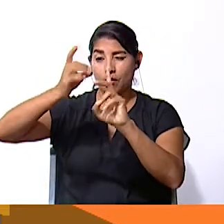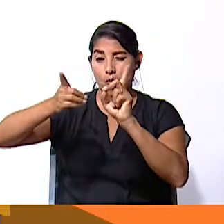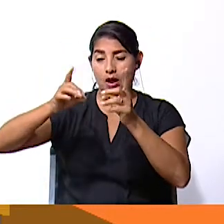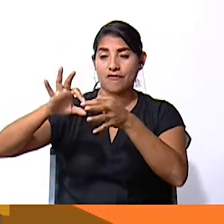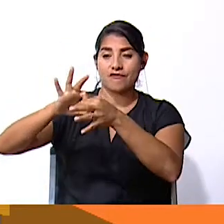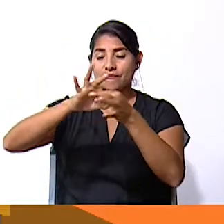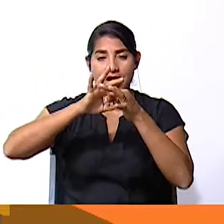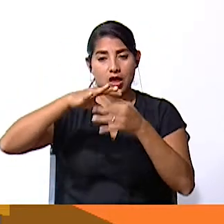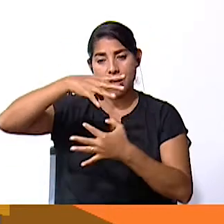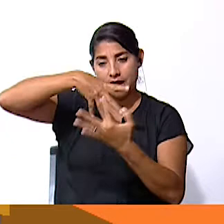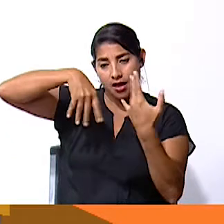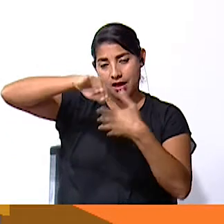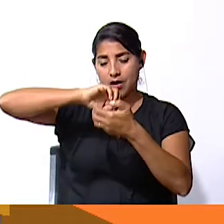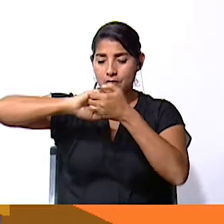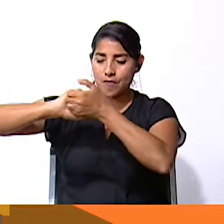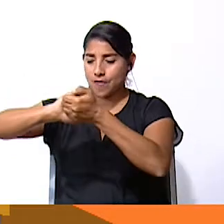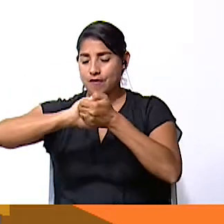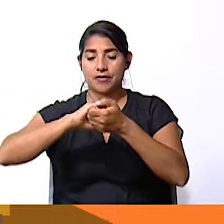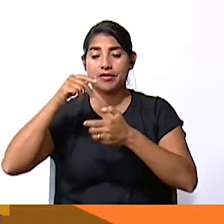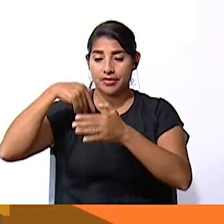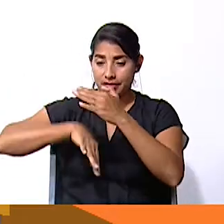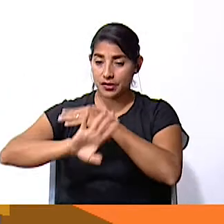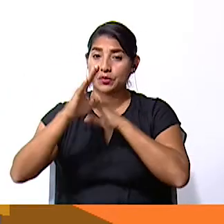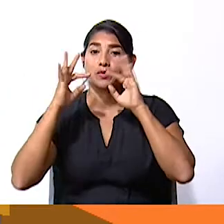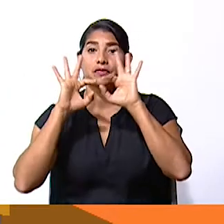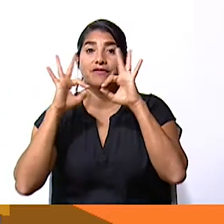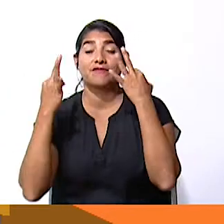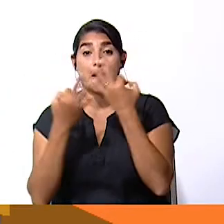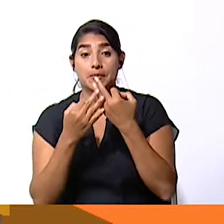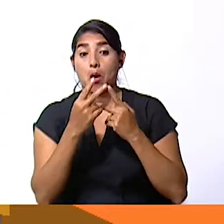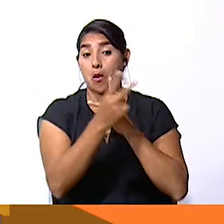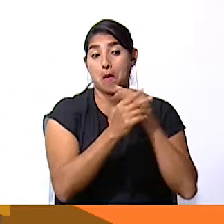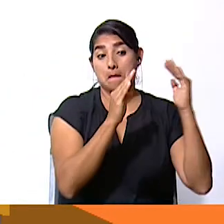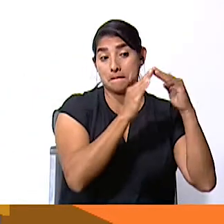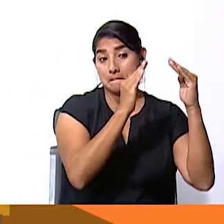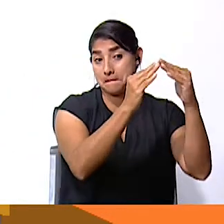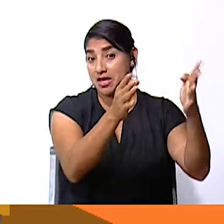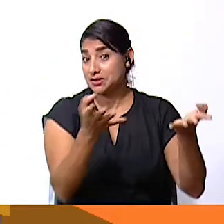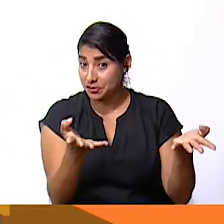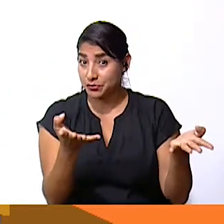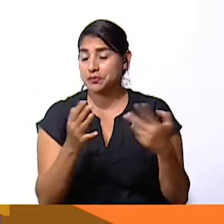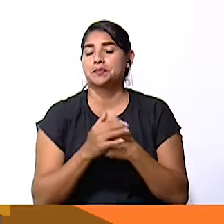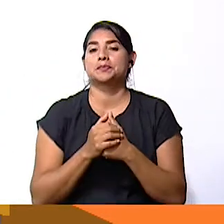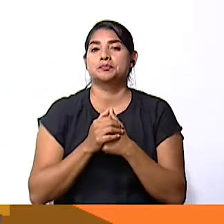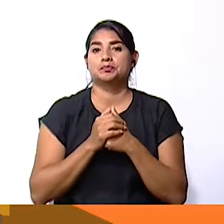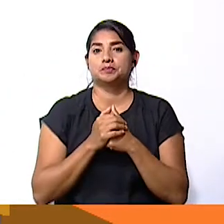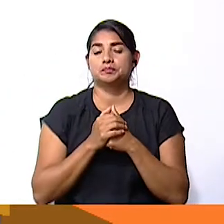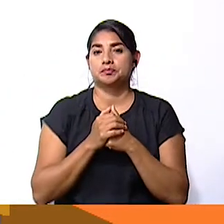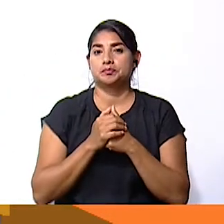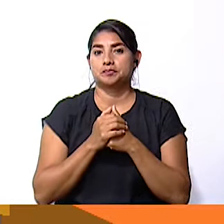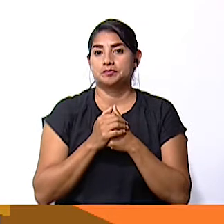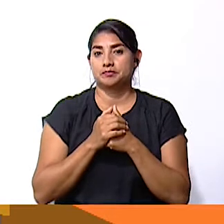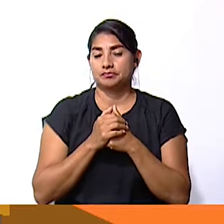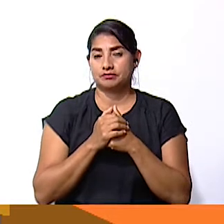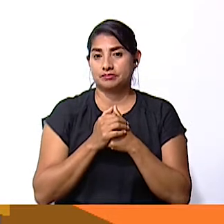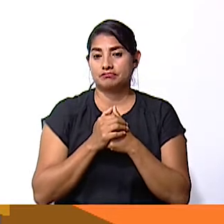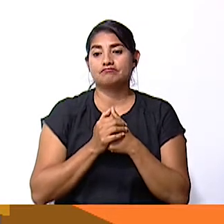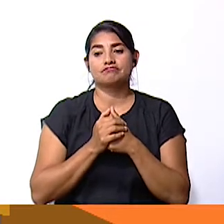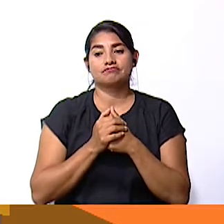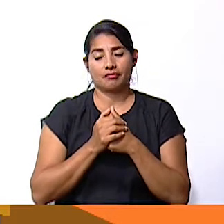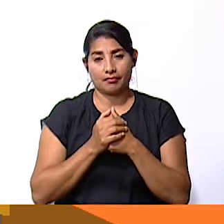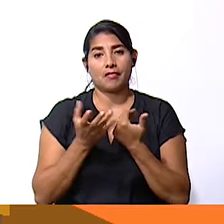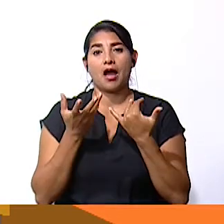relaciones armoniosas en nuestras familias y con nuestros vecinos. Muy bien, bueno, ya que